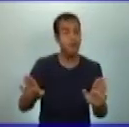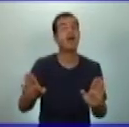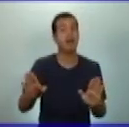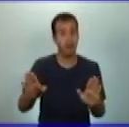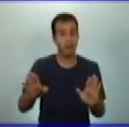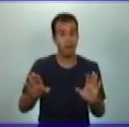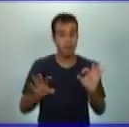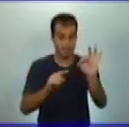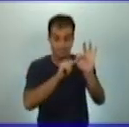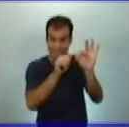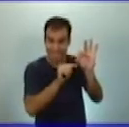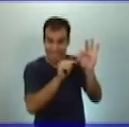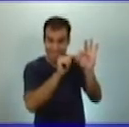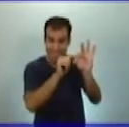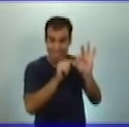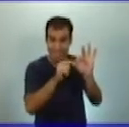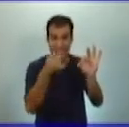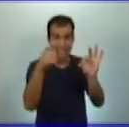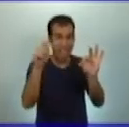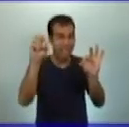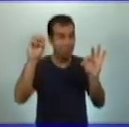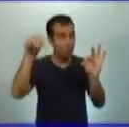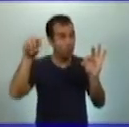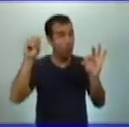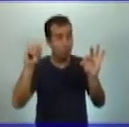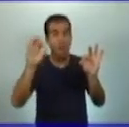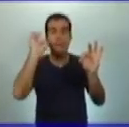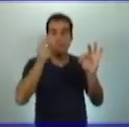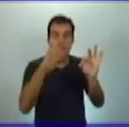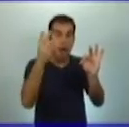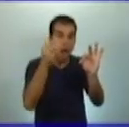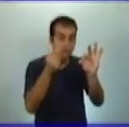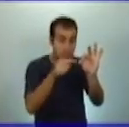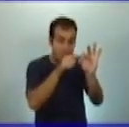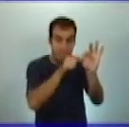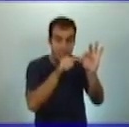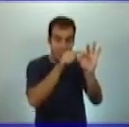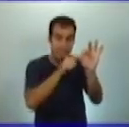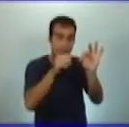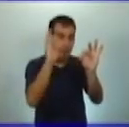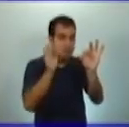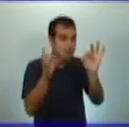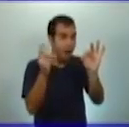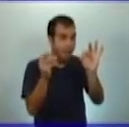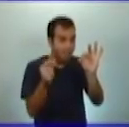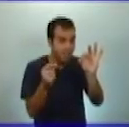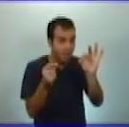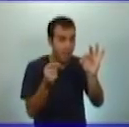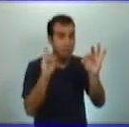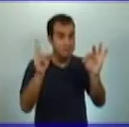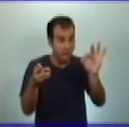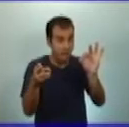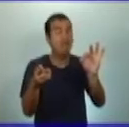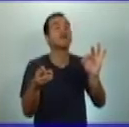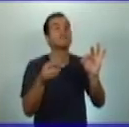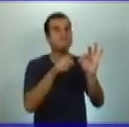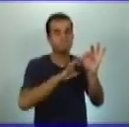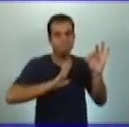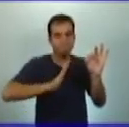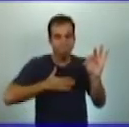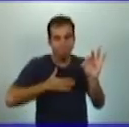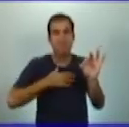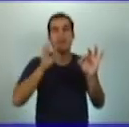núcleos de átomos que tienen la misma cantidad de protones en el núcleo precisamente, pertenecen al